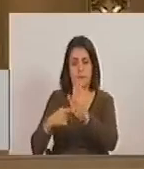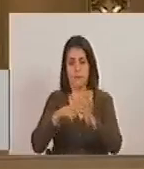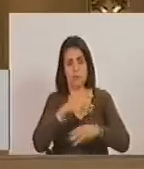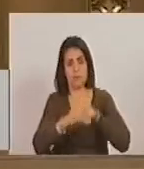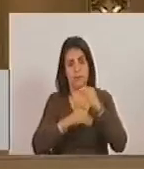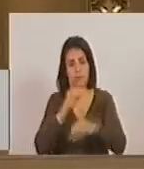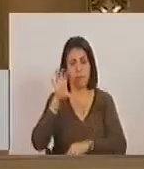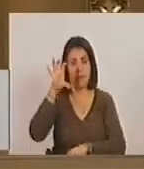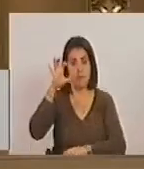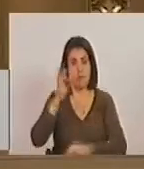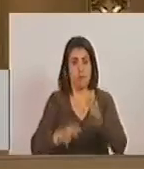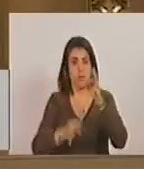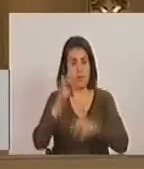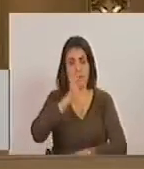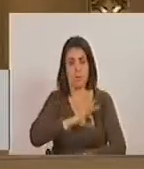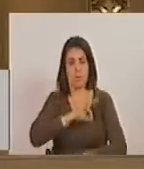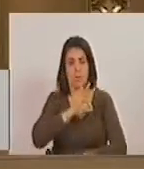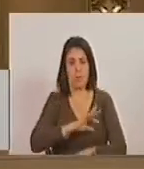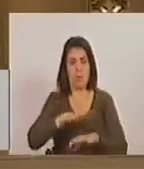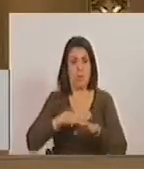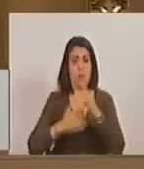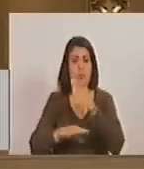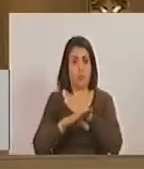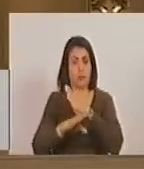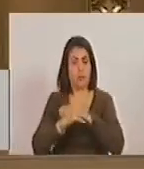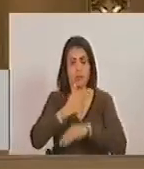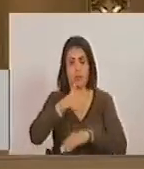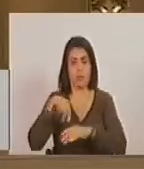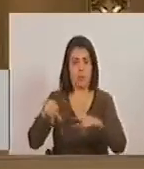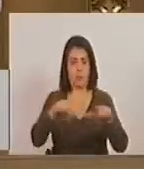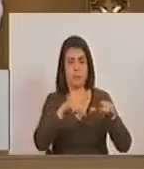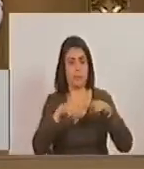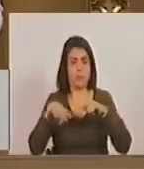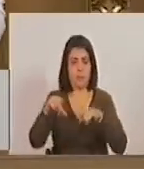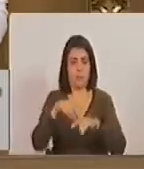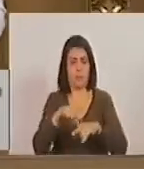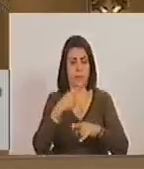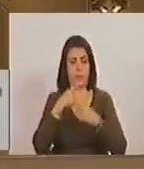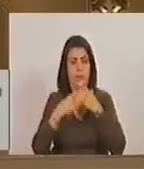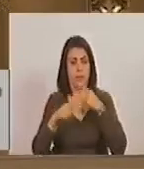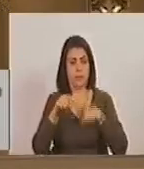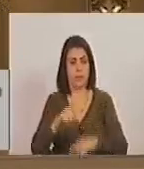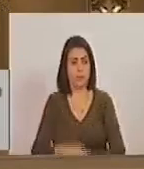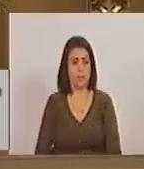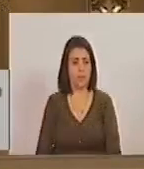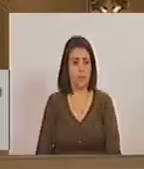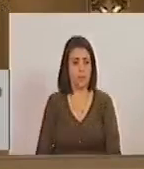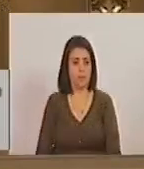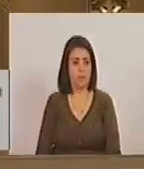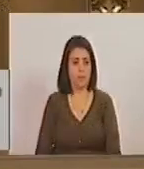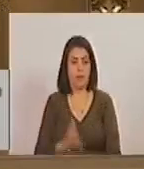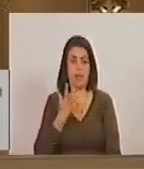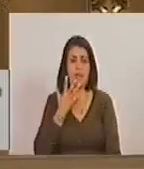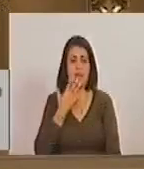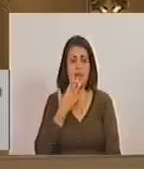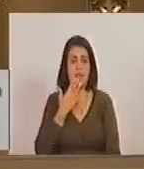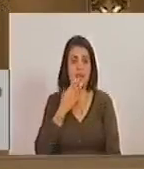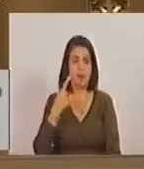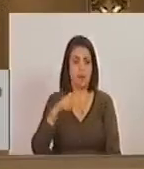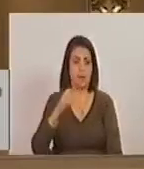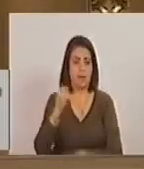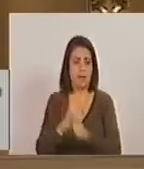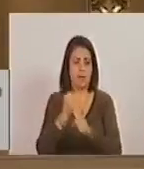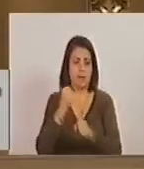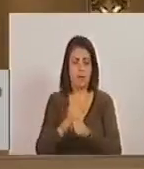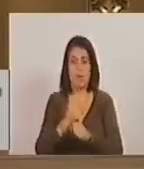construir la patria de justicia social. Porque todavía vamos a espacio y nos dicen, por poner un ejemplo, hay que trabajar